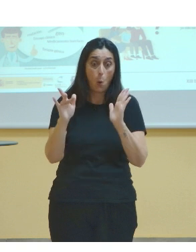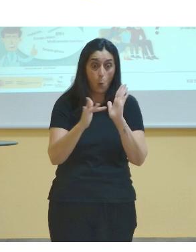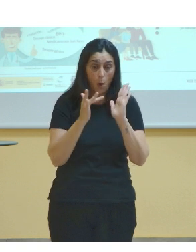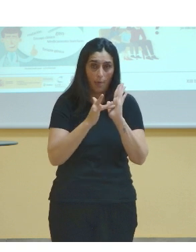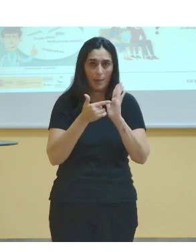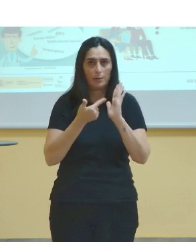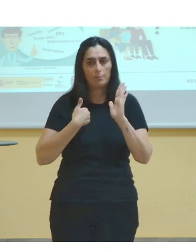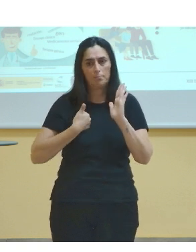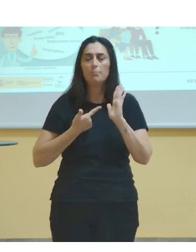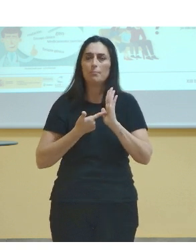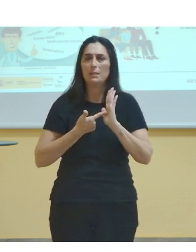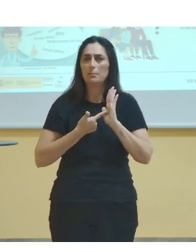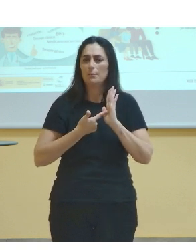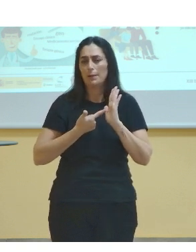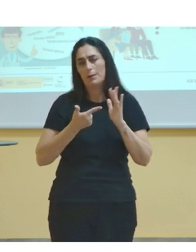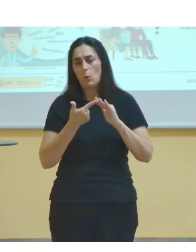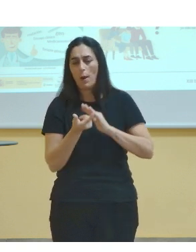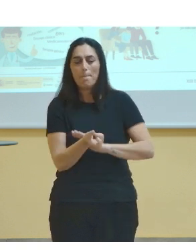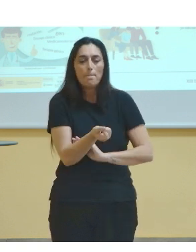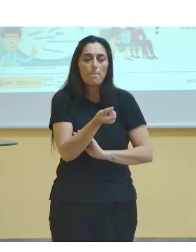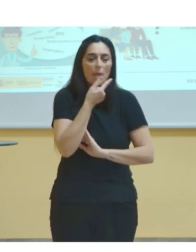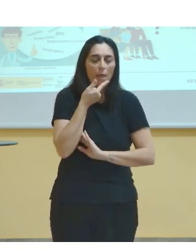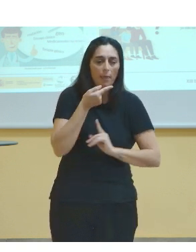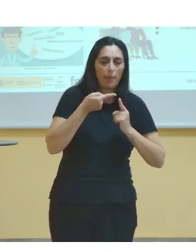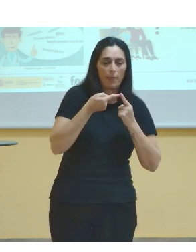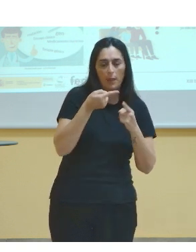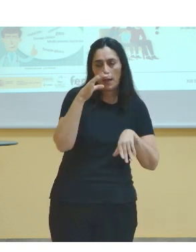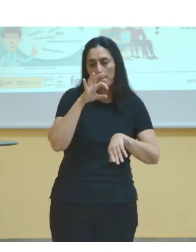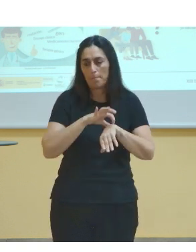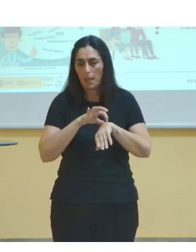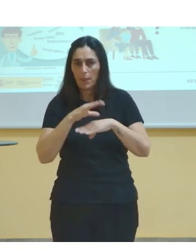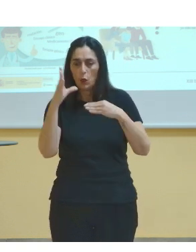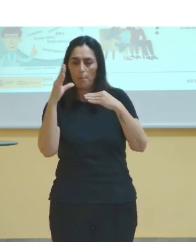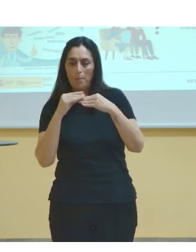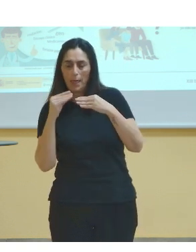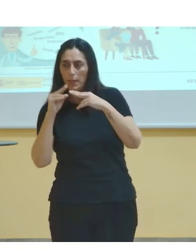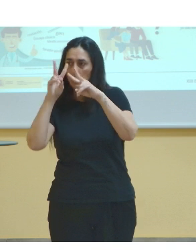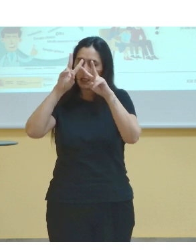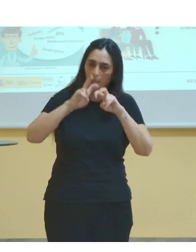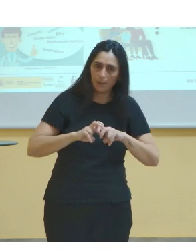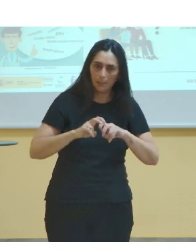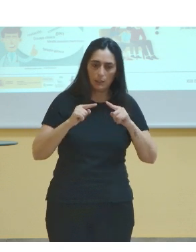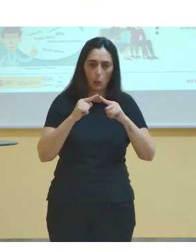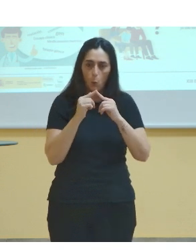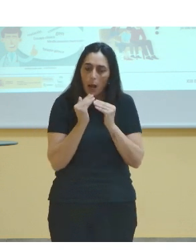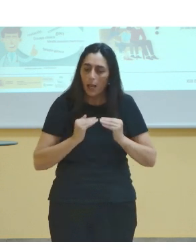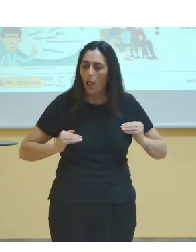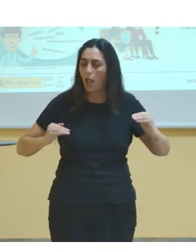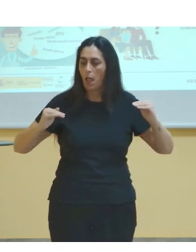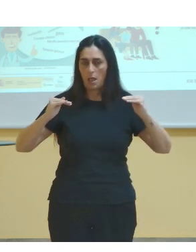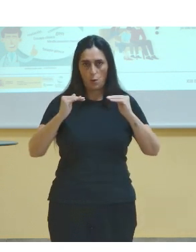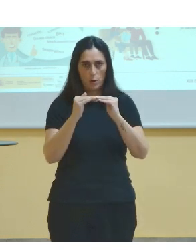Hay que reducir esa brecha, insisto, entre medicina, entre el médico, el paciente, el investigador. Afortunadamente cada vez hay